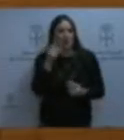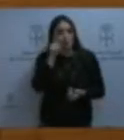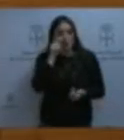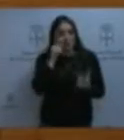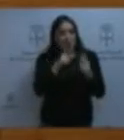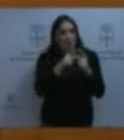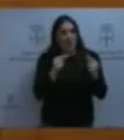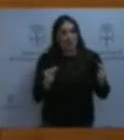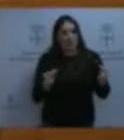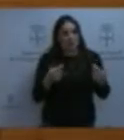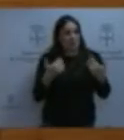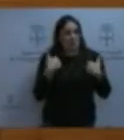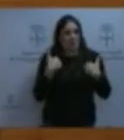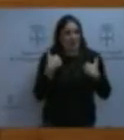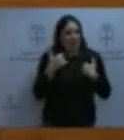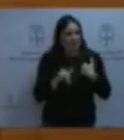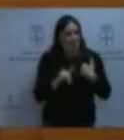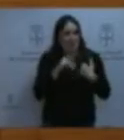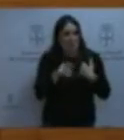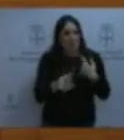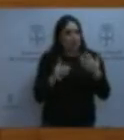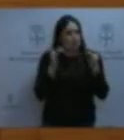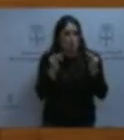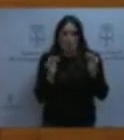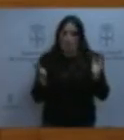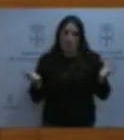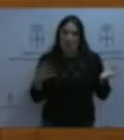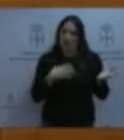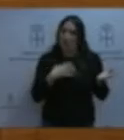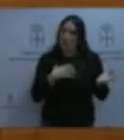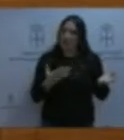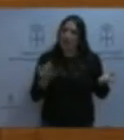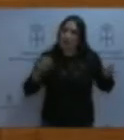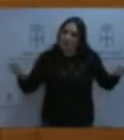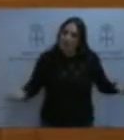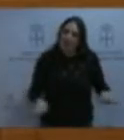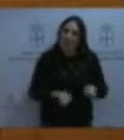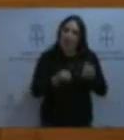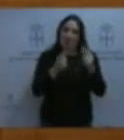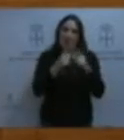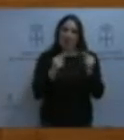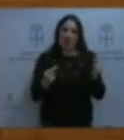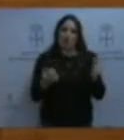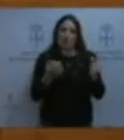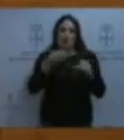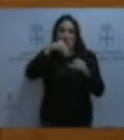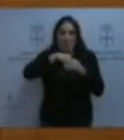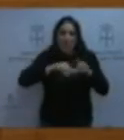Asturias tiene una gran responsabilidad para que no vuelvan a ocurrir. Hay que promocionar Asturias, tenemos que aparecer en los mapas